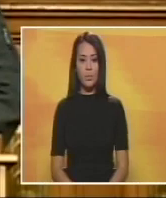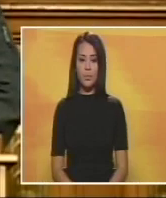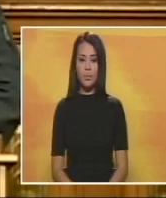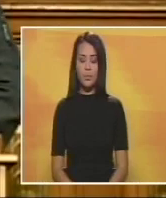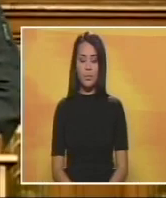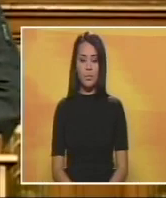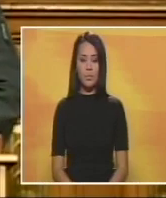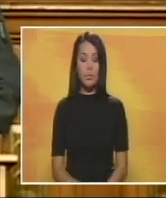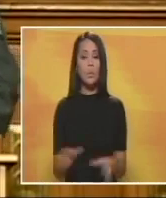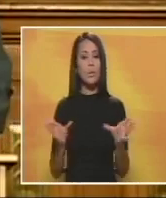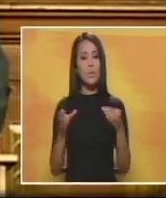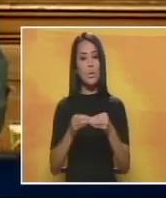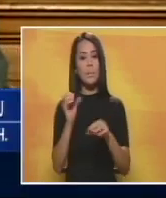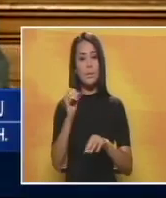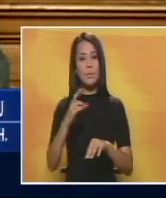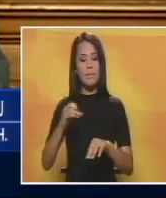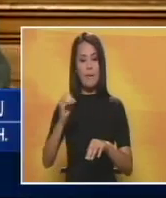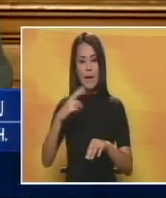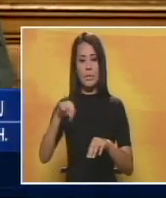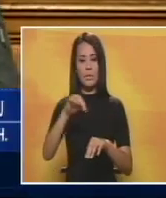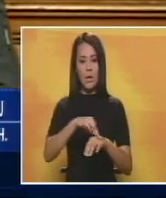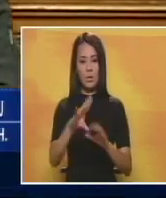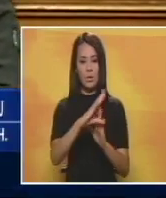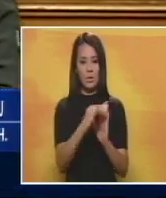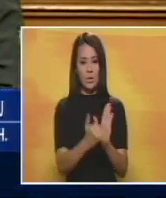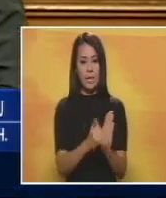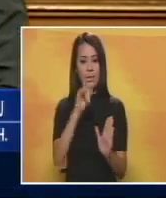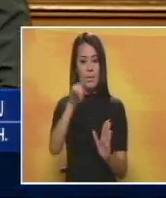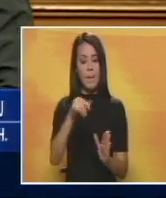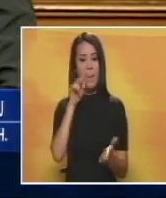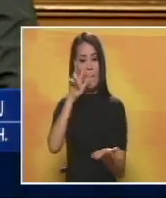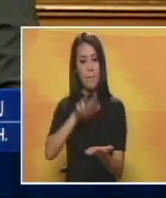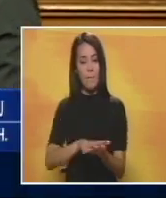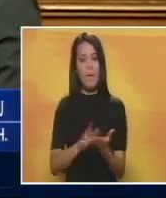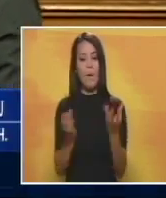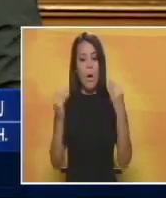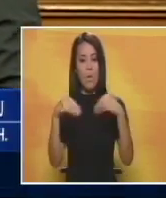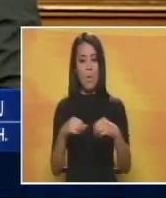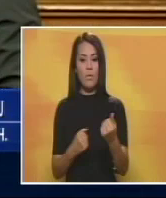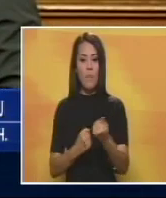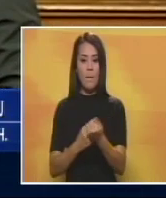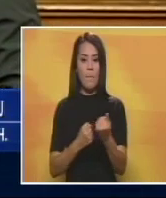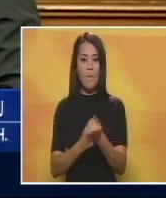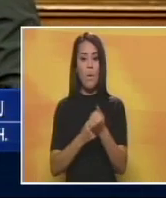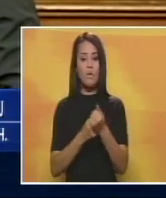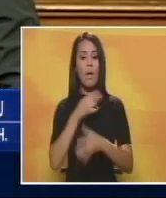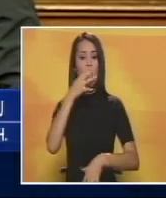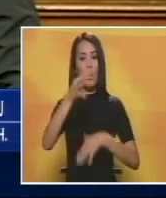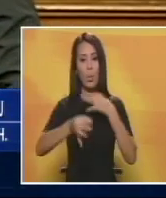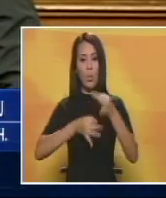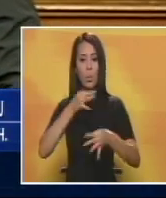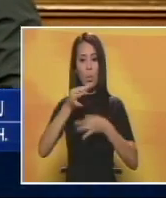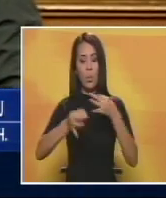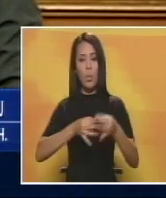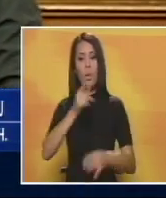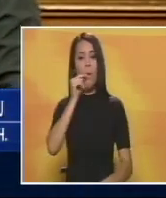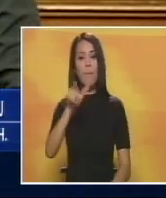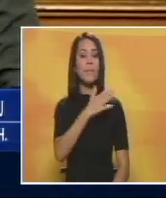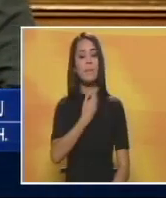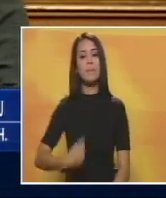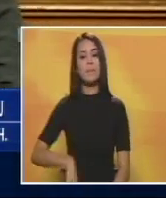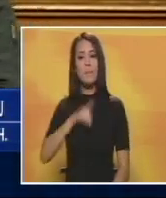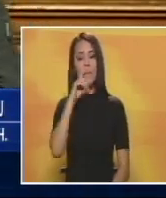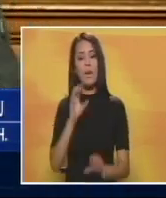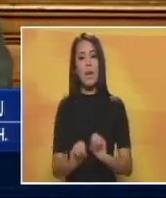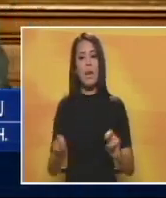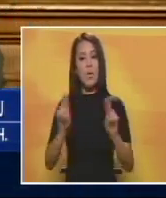Durante la sesión ordinaria de la Asamblea Nacional Constituyente también se aprobaron un acuerdo de respaldo al discurso del presidente Maduro en la ONU, un